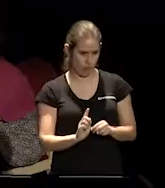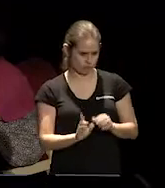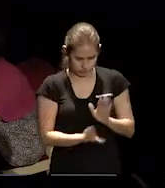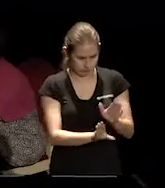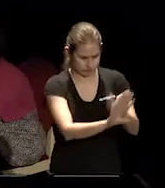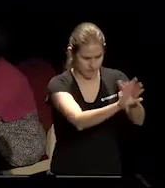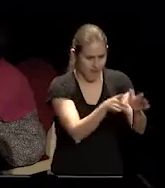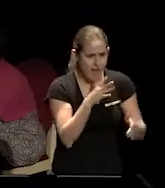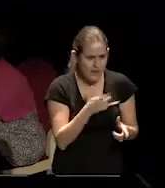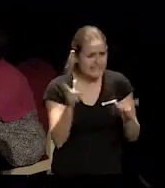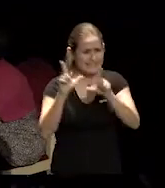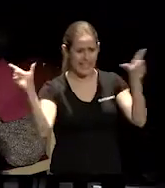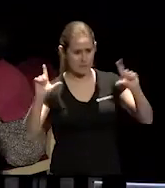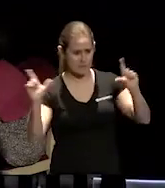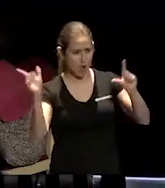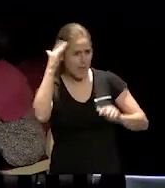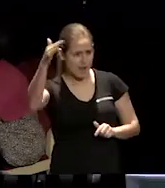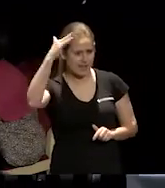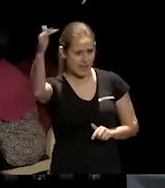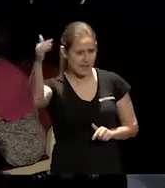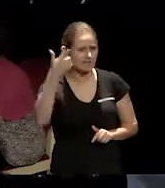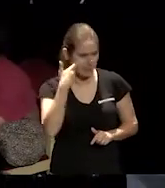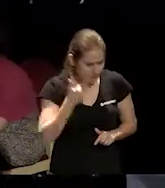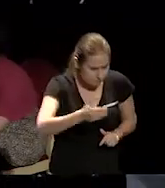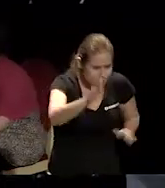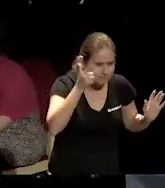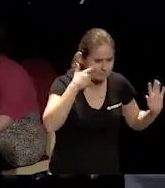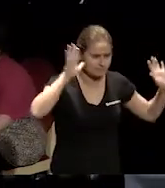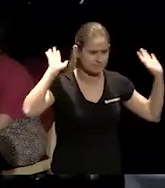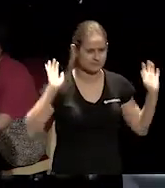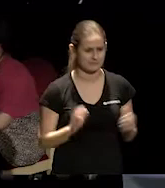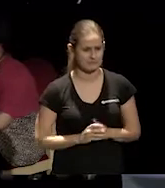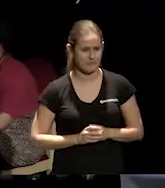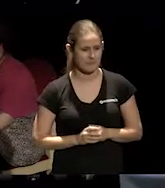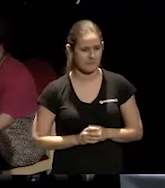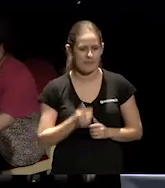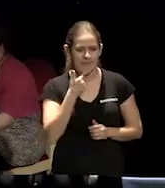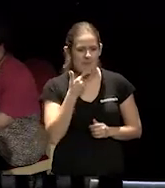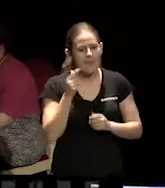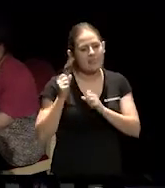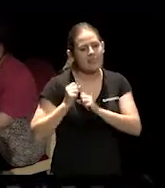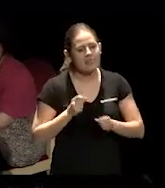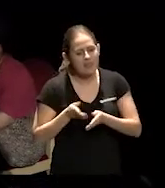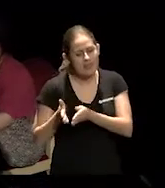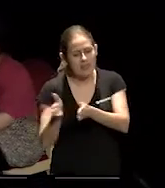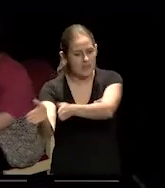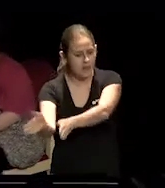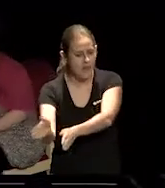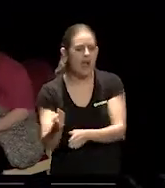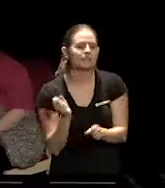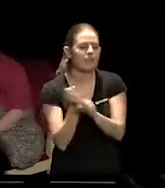televisión imaginaria. Ya veréis, igual vuelvo un día con la tele. Deriva, importantísimo, comportamiento lúdico constructivo. Es